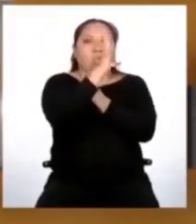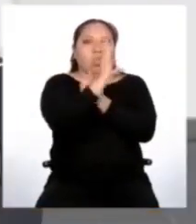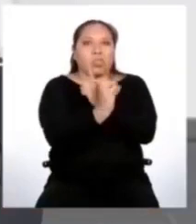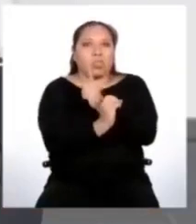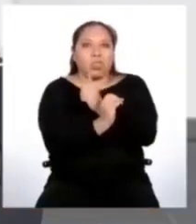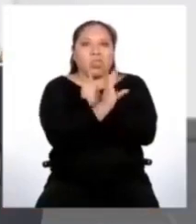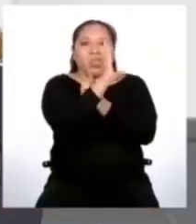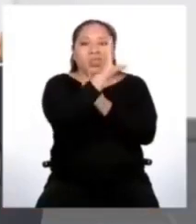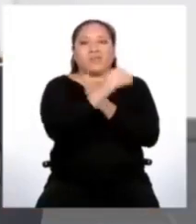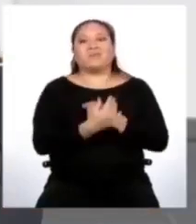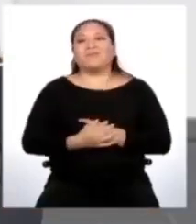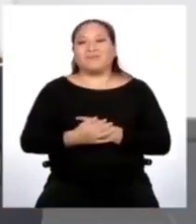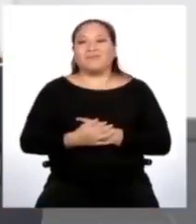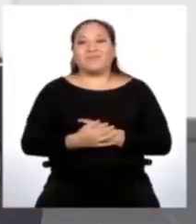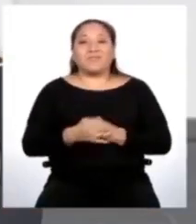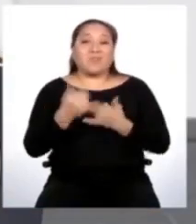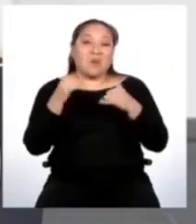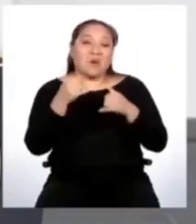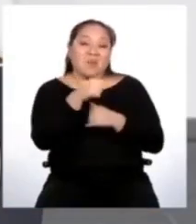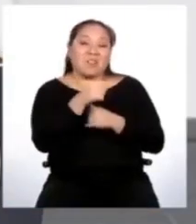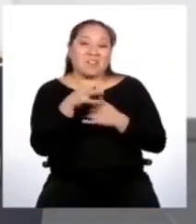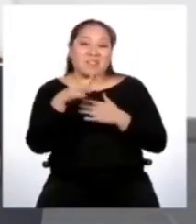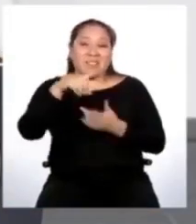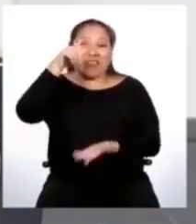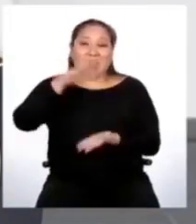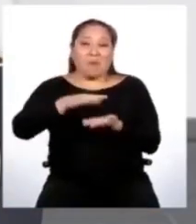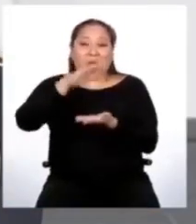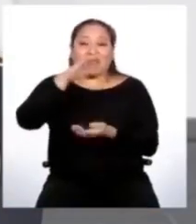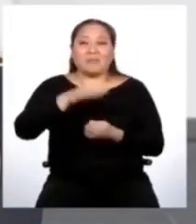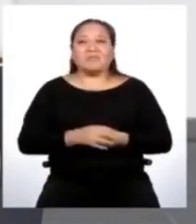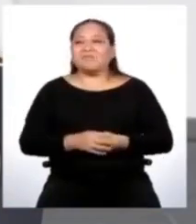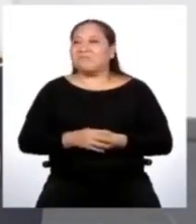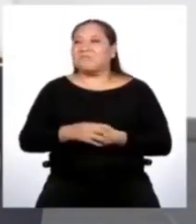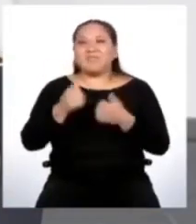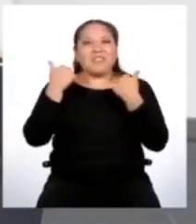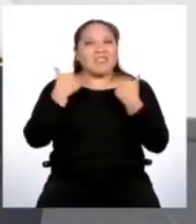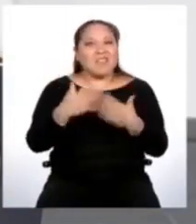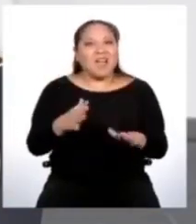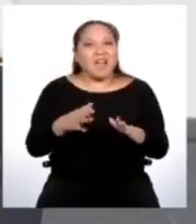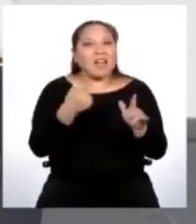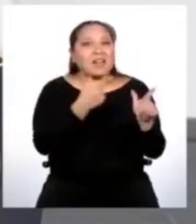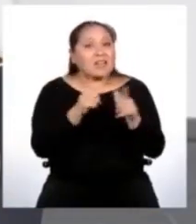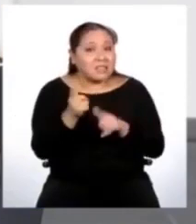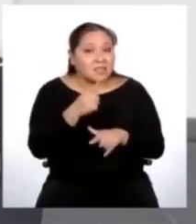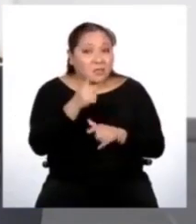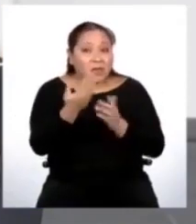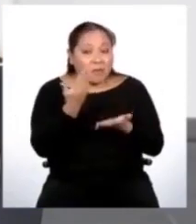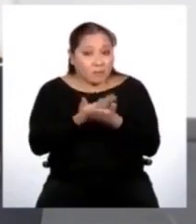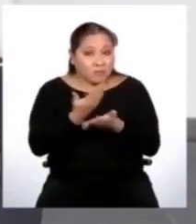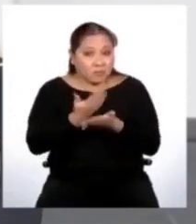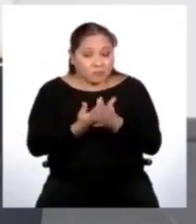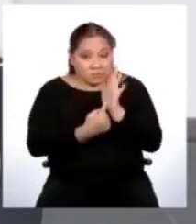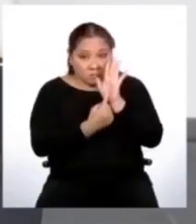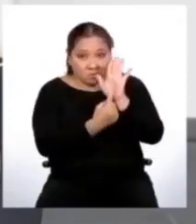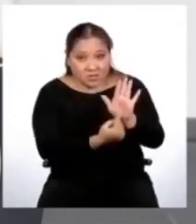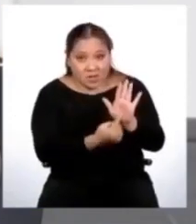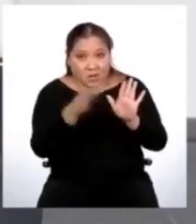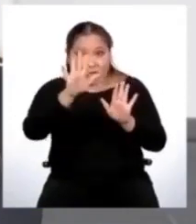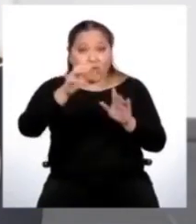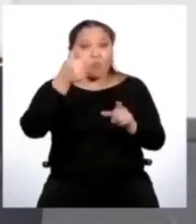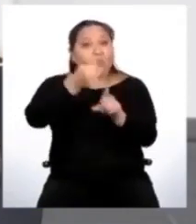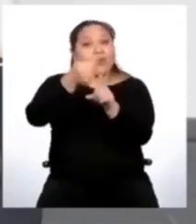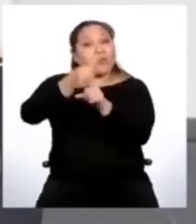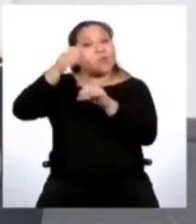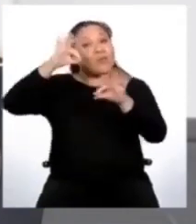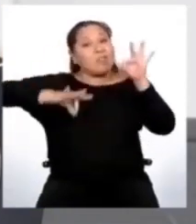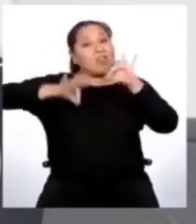figuras. Es cierto, genial, profesor. Ya estamos listas y listos para producir nuestro propio teatro de